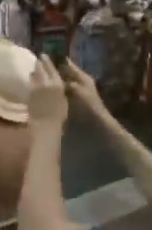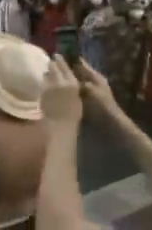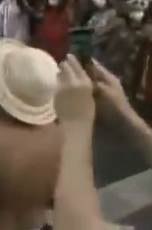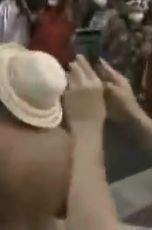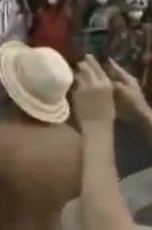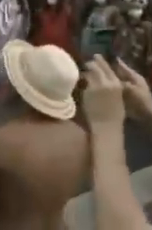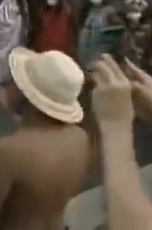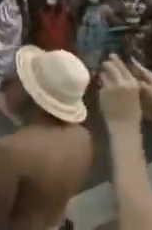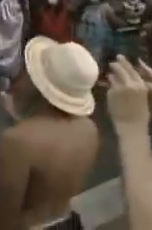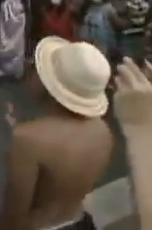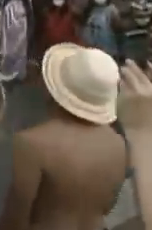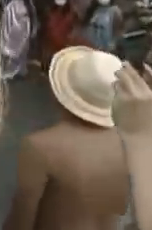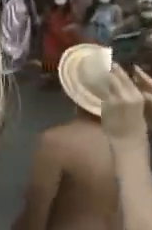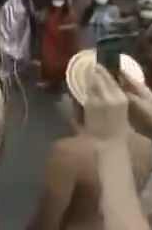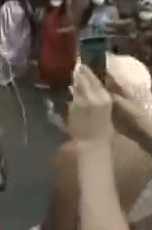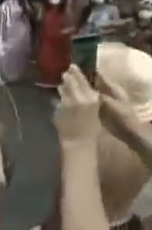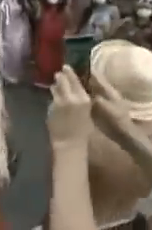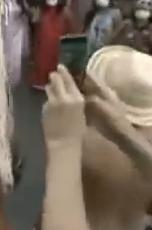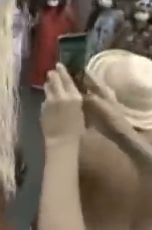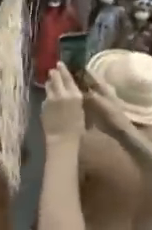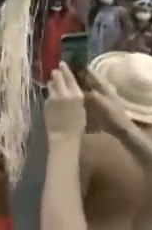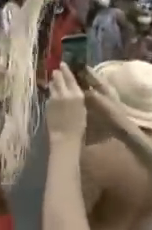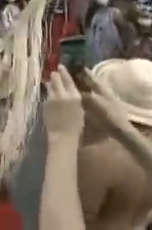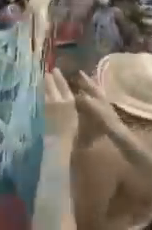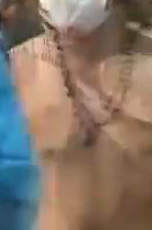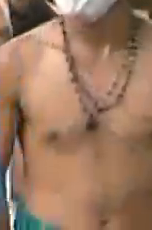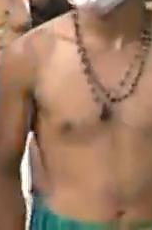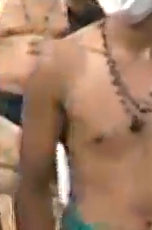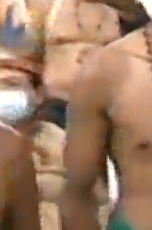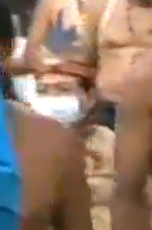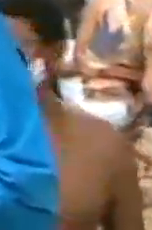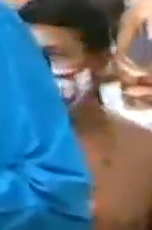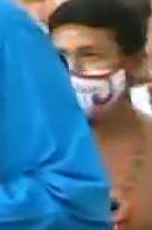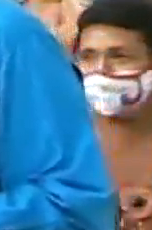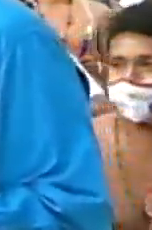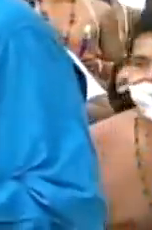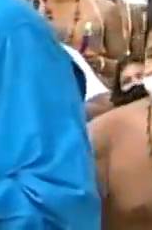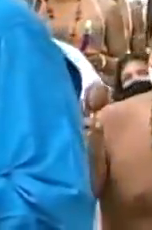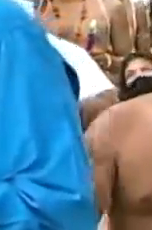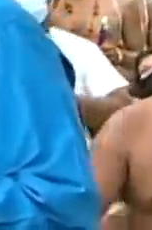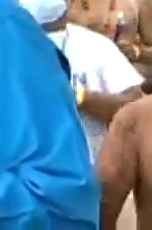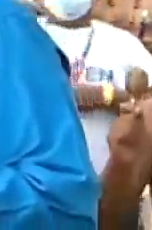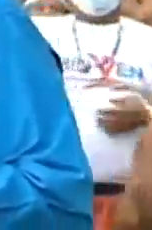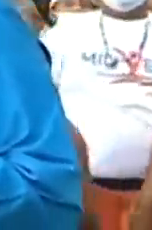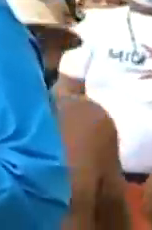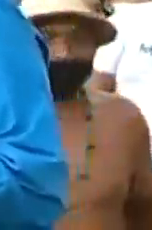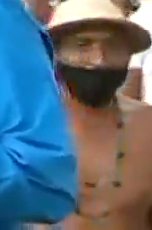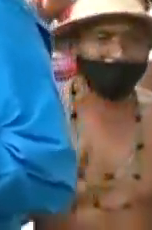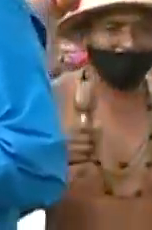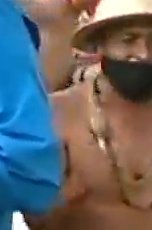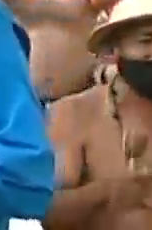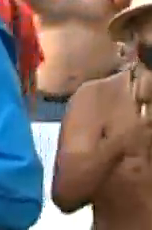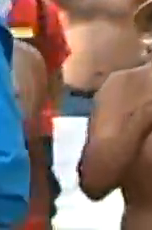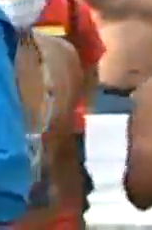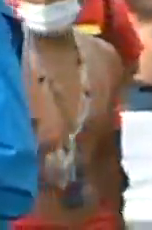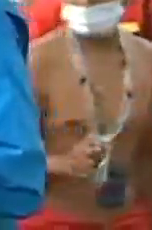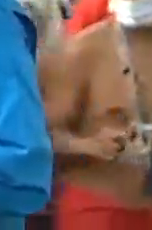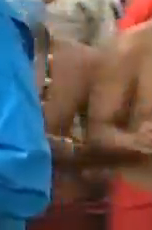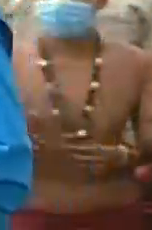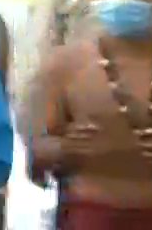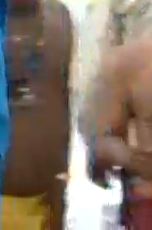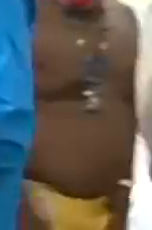maraisa, maraisa, maraisa, maraisa, maraisa, maraisa, maraisa,